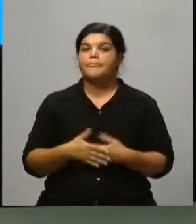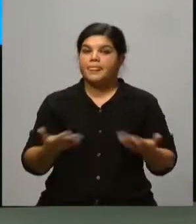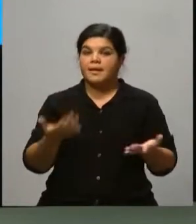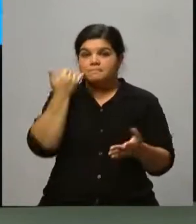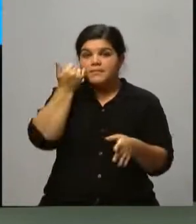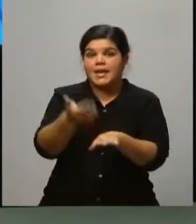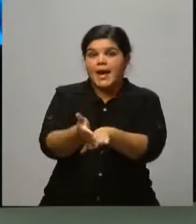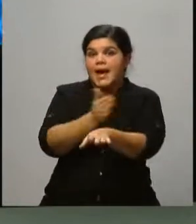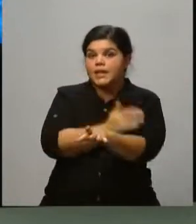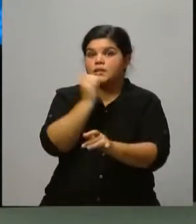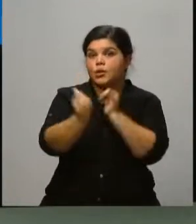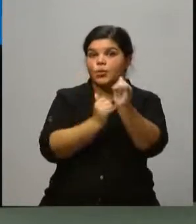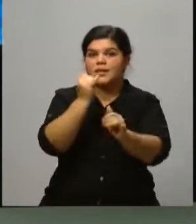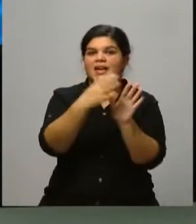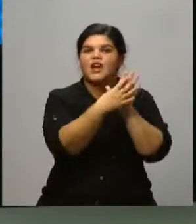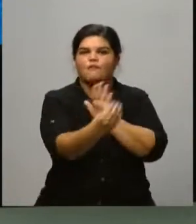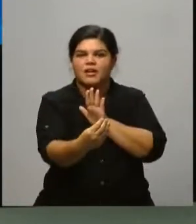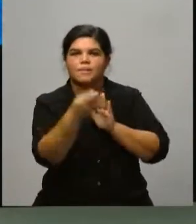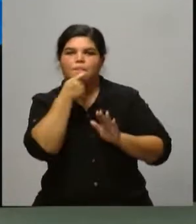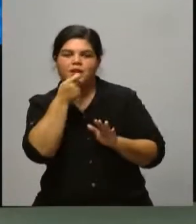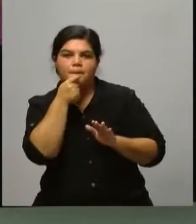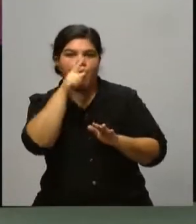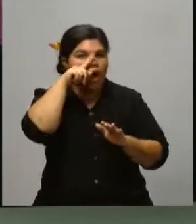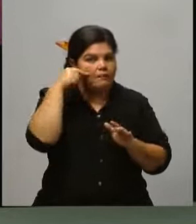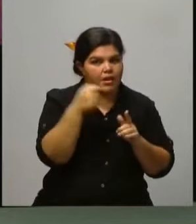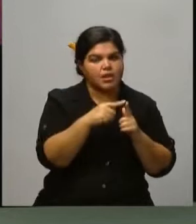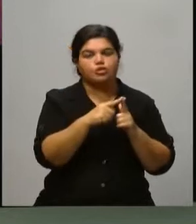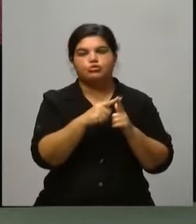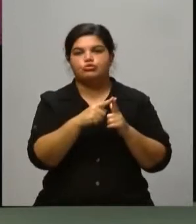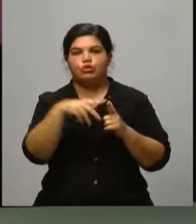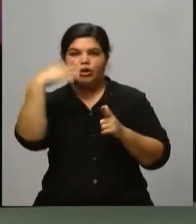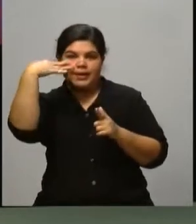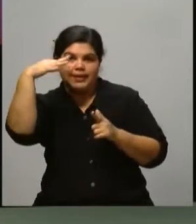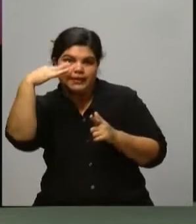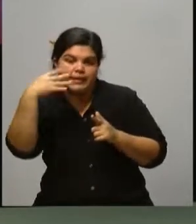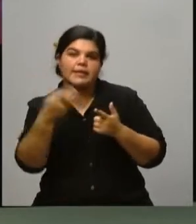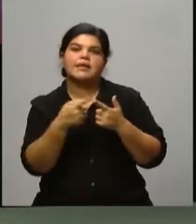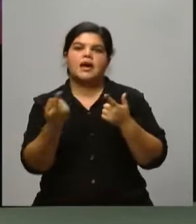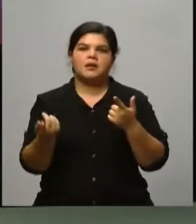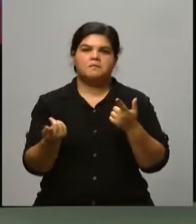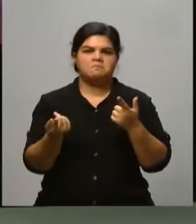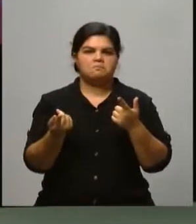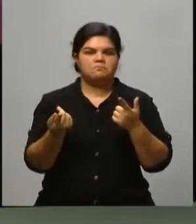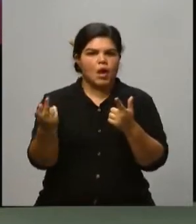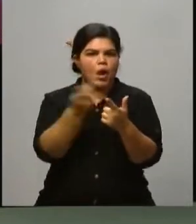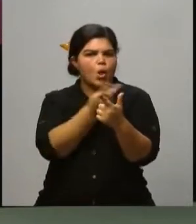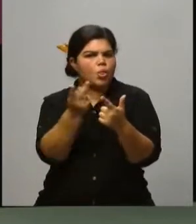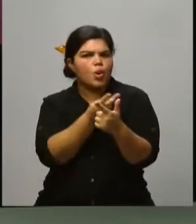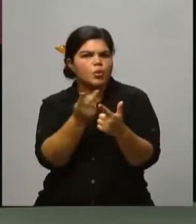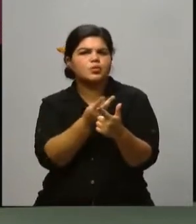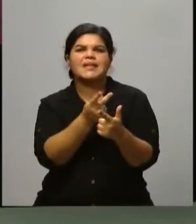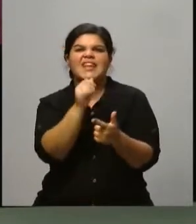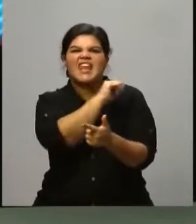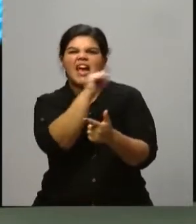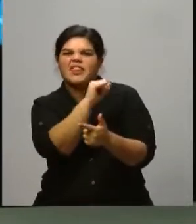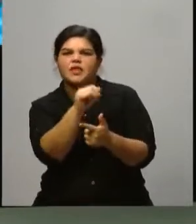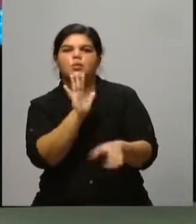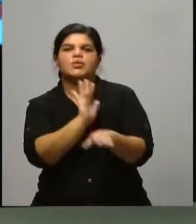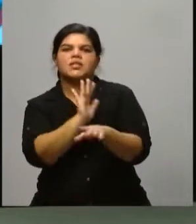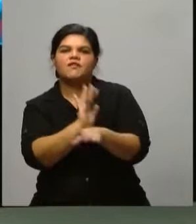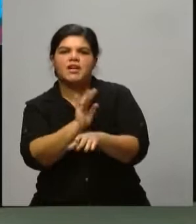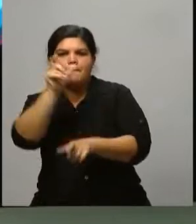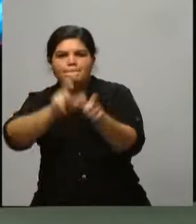vemos lo que es la imagen de Alberto Fernández, del presidente, y realmente en este caso ahí ya hay diferencia, ¿no? Porque si bien pueden